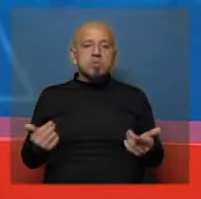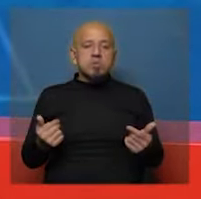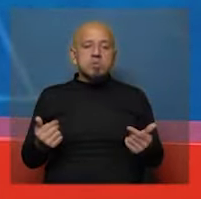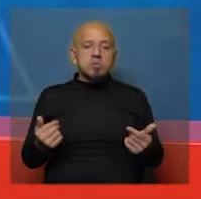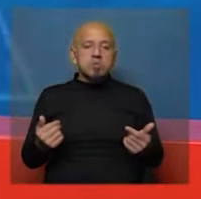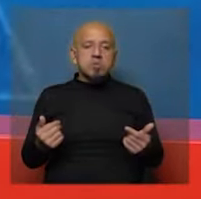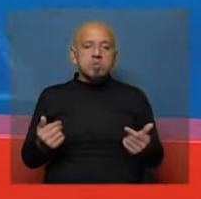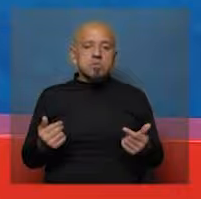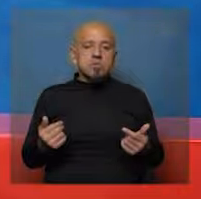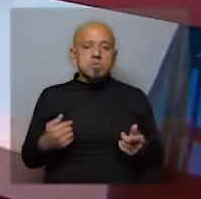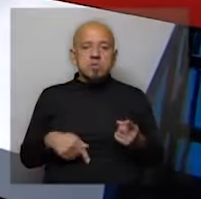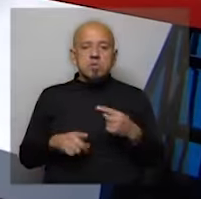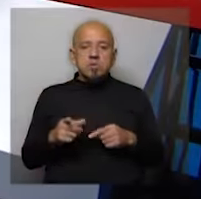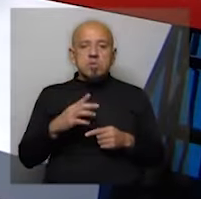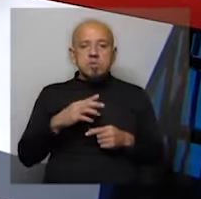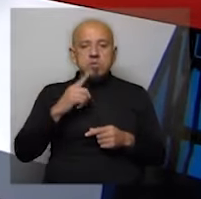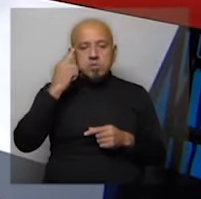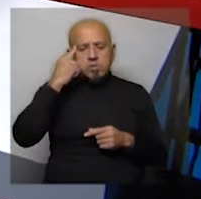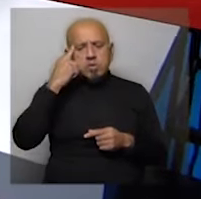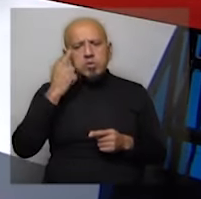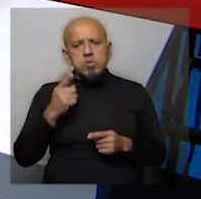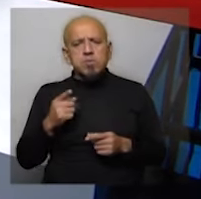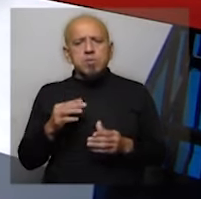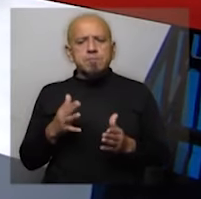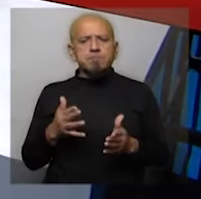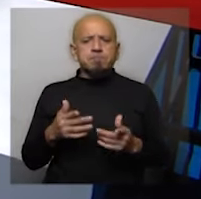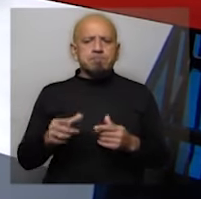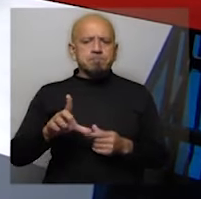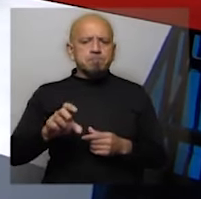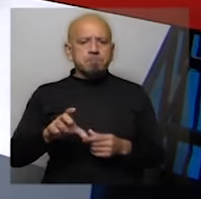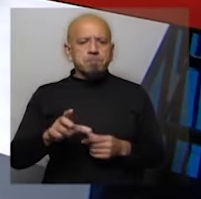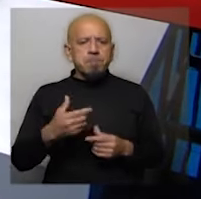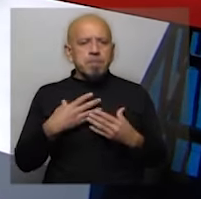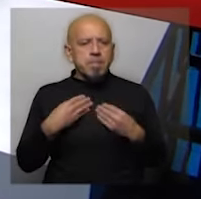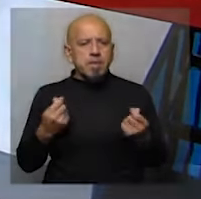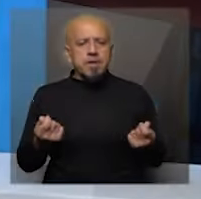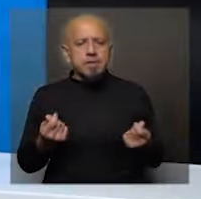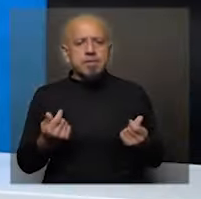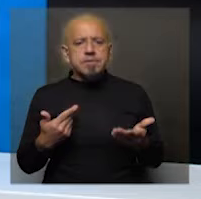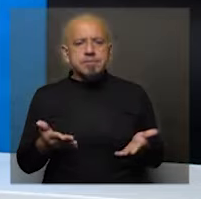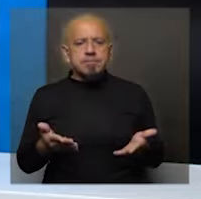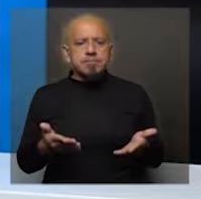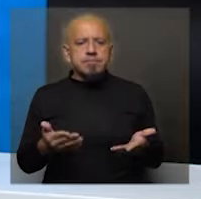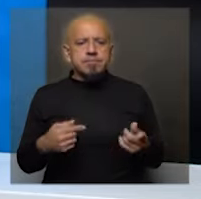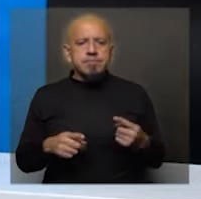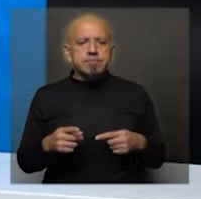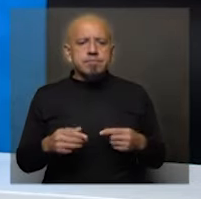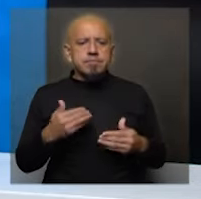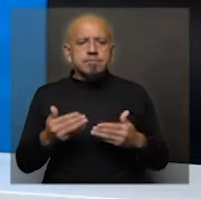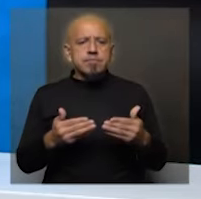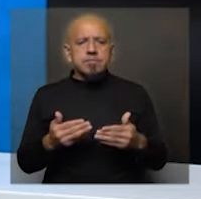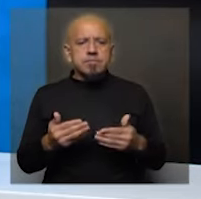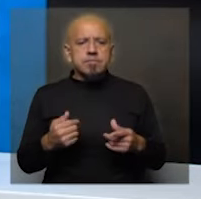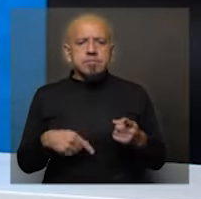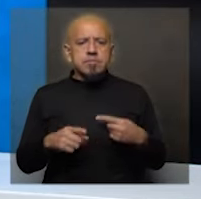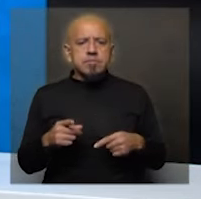no Ah eso me llea a pensar algo no este Obviamente que que lo sienten sienten la causa la defienden obviamente la lan adelante